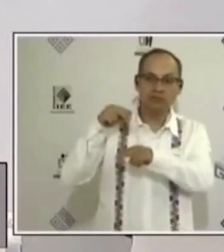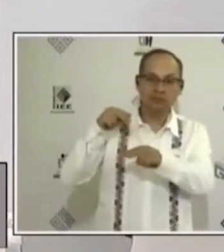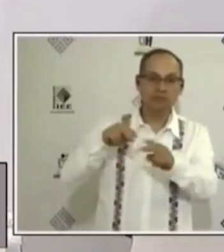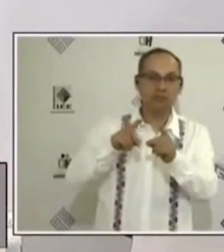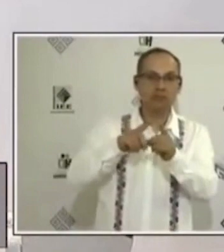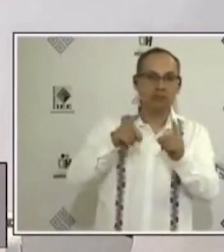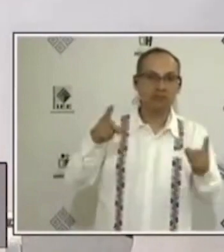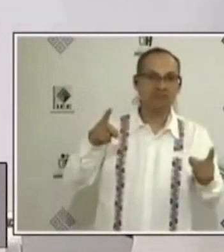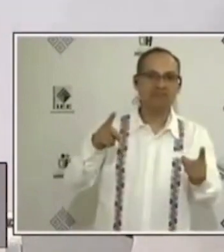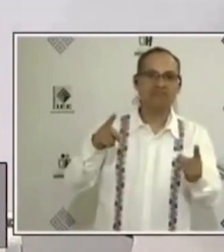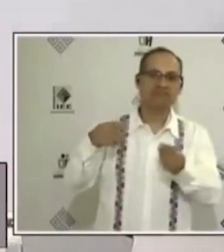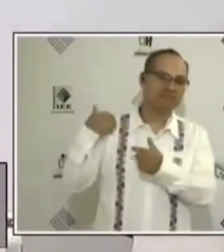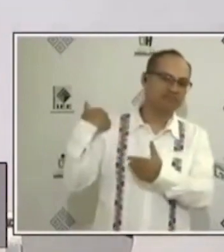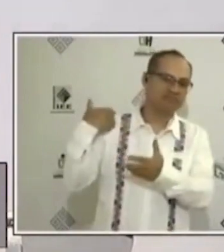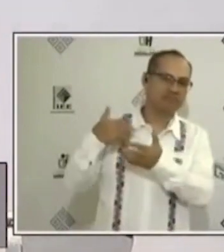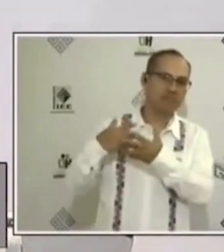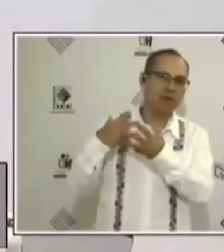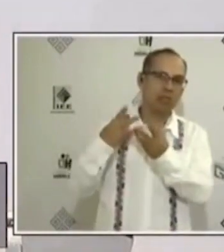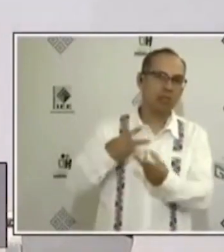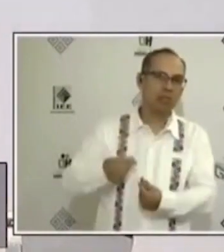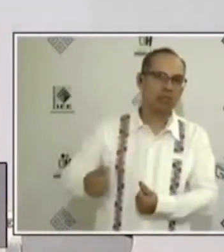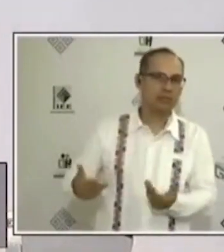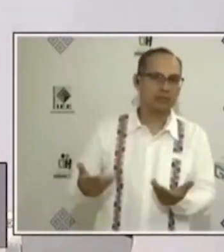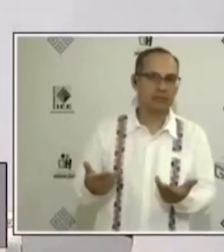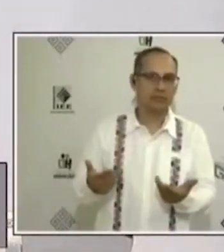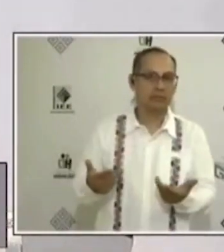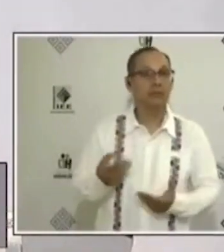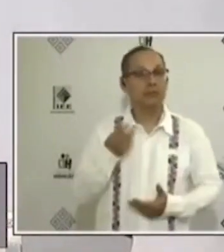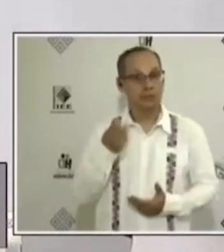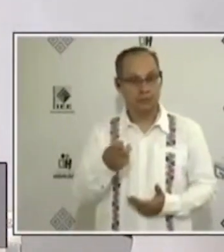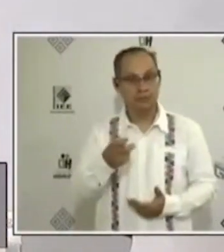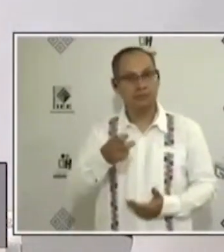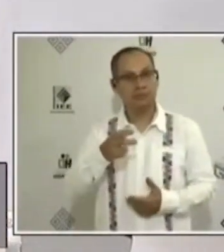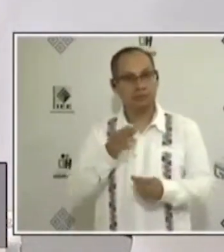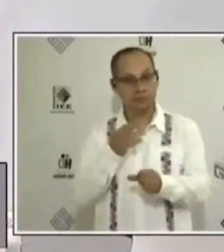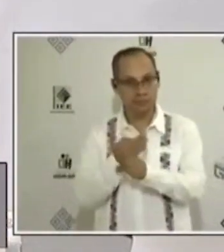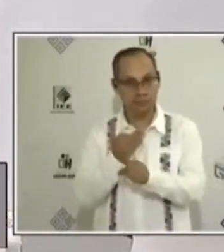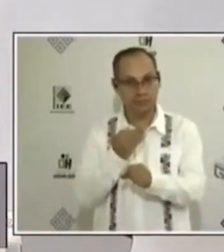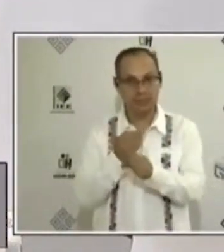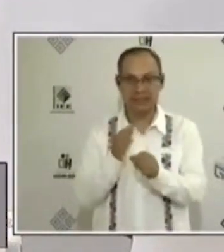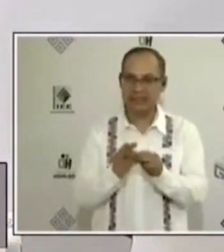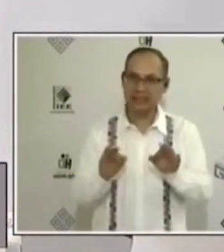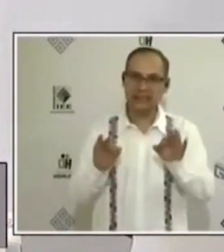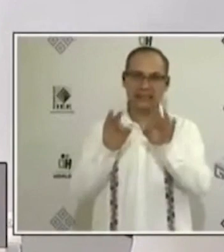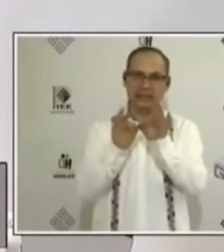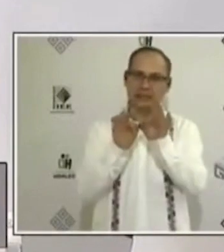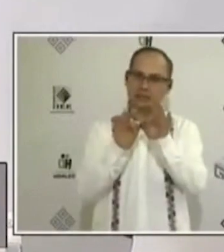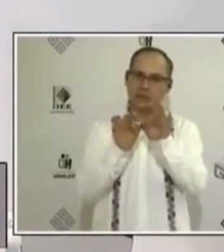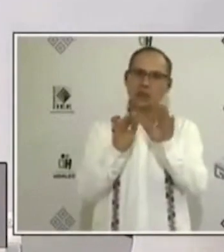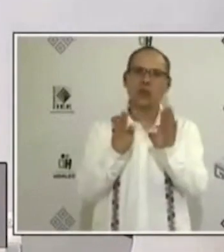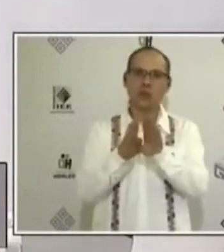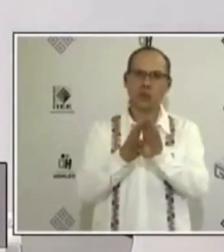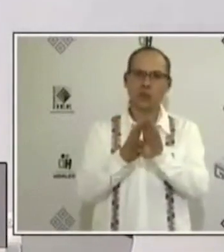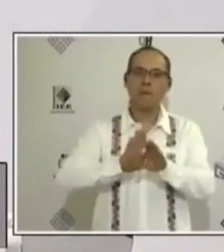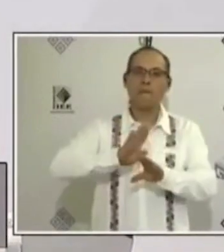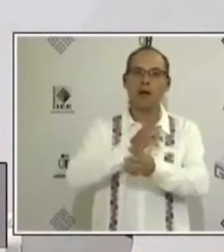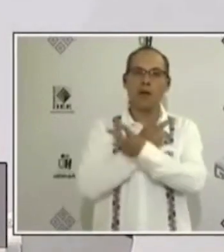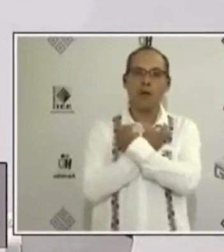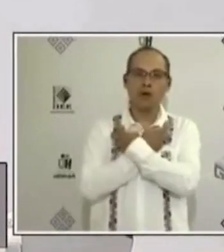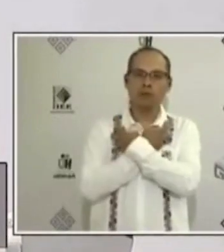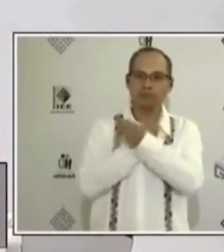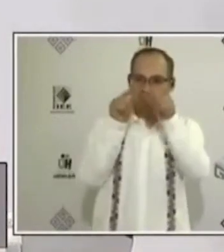es fundamental y es columna vertebral de este movimiento, la comunicación, el